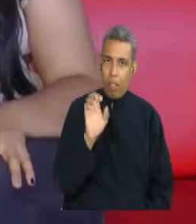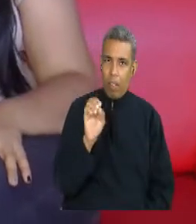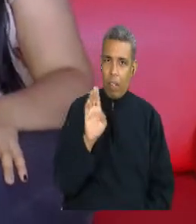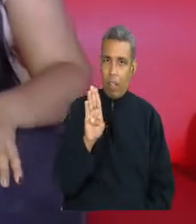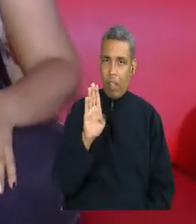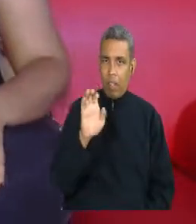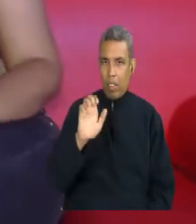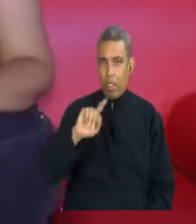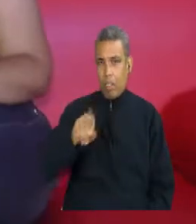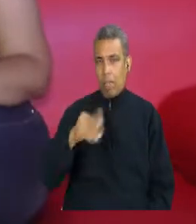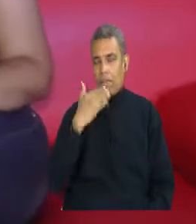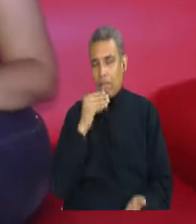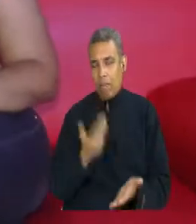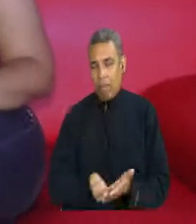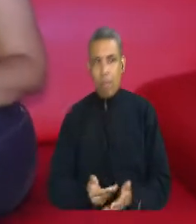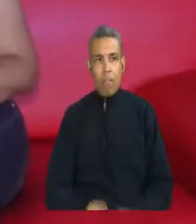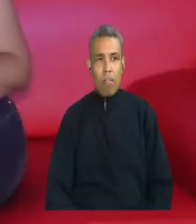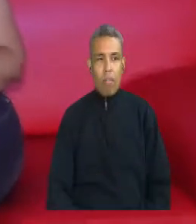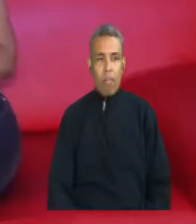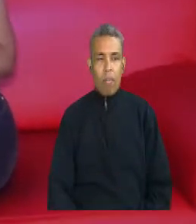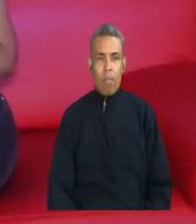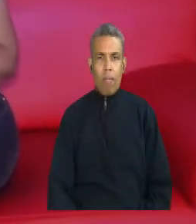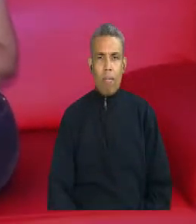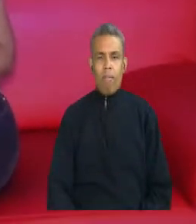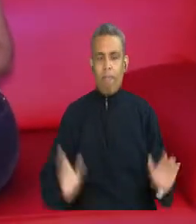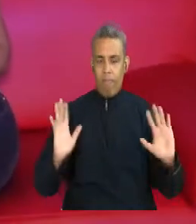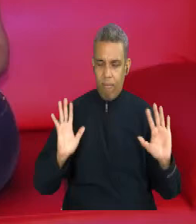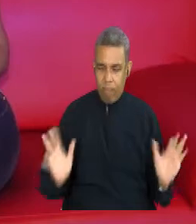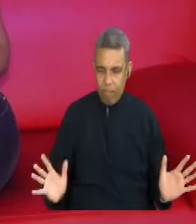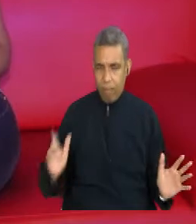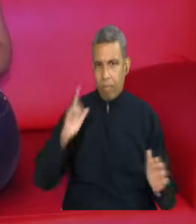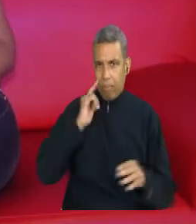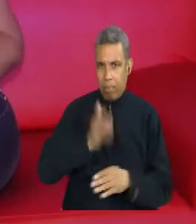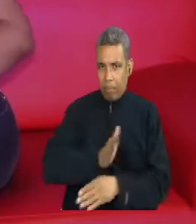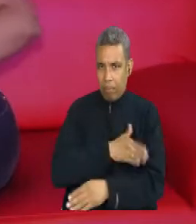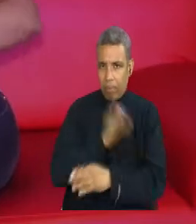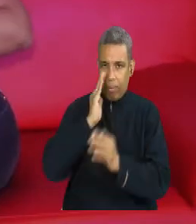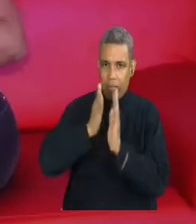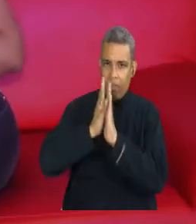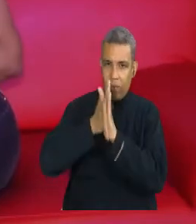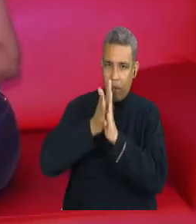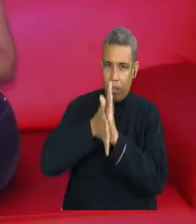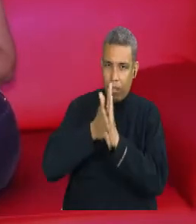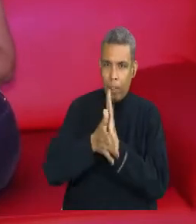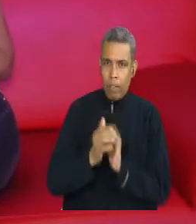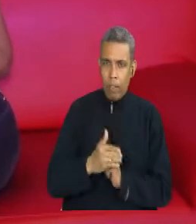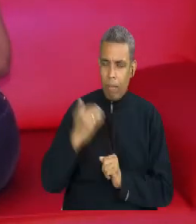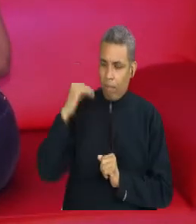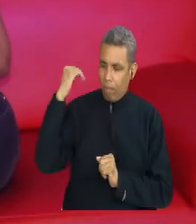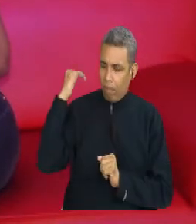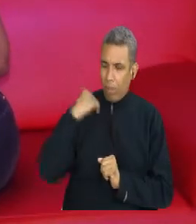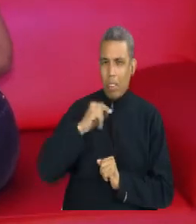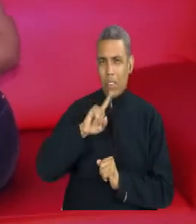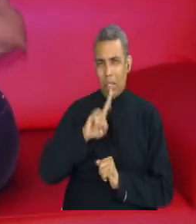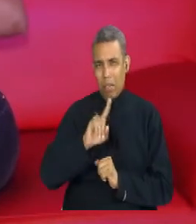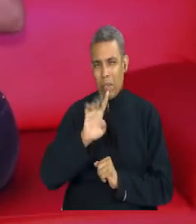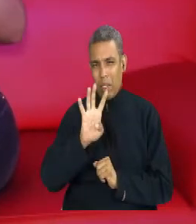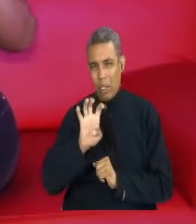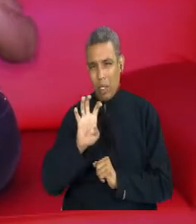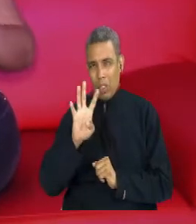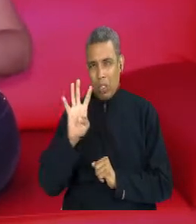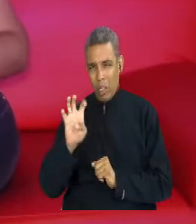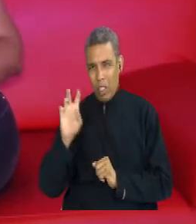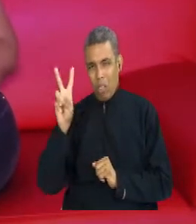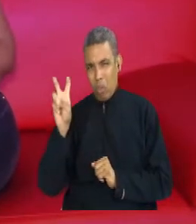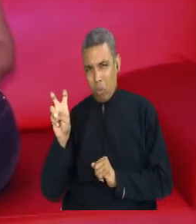nuevamente, Jennifer. Bueno, Wilmer, ya nosotros les contamos a todos nuestros televidentes que desde 1997 nacieron, en